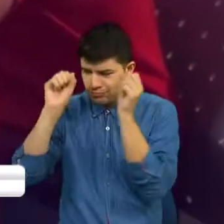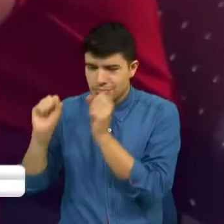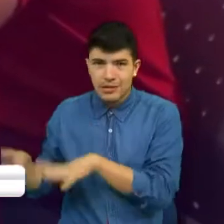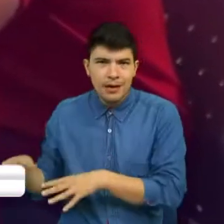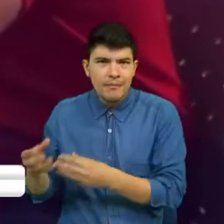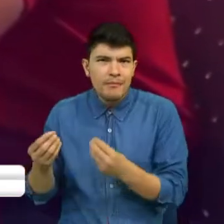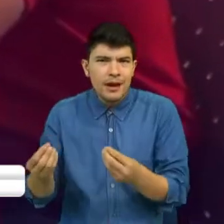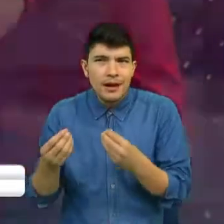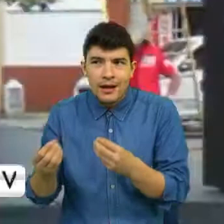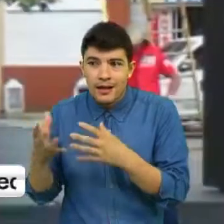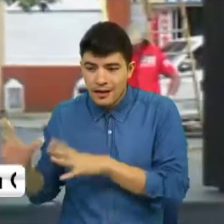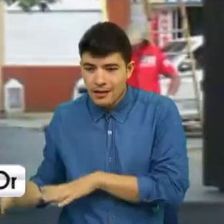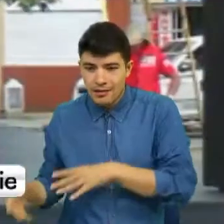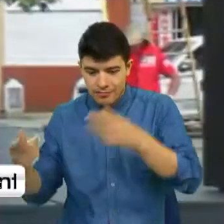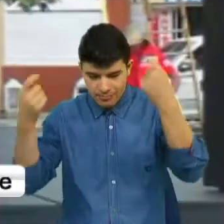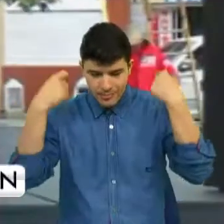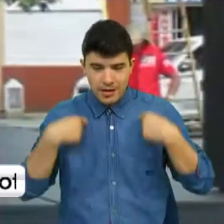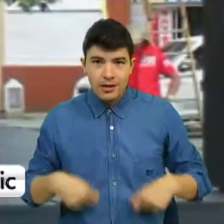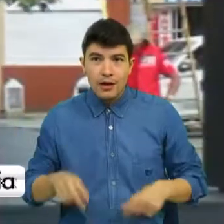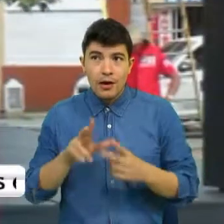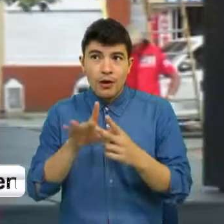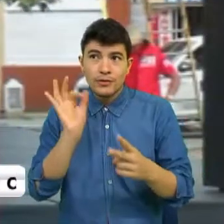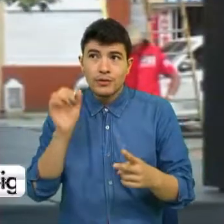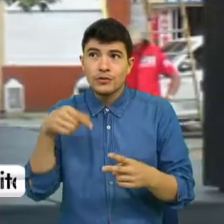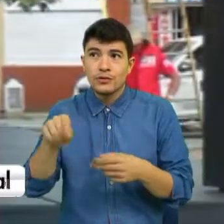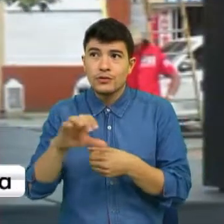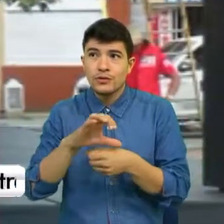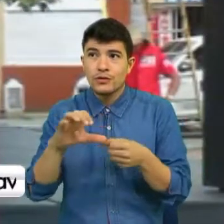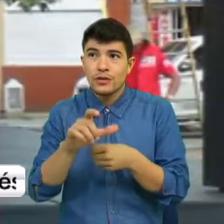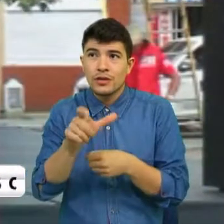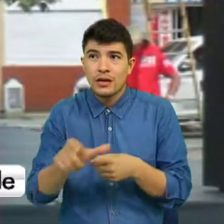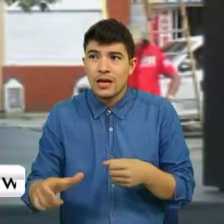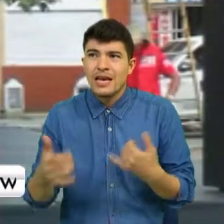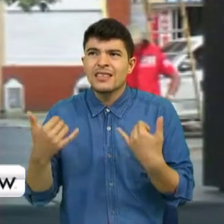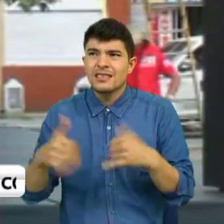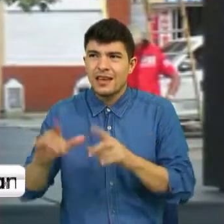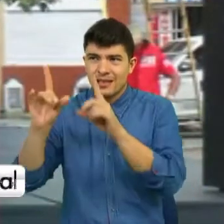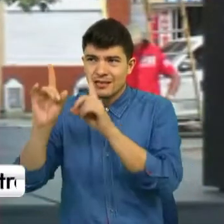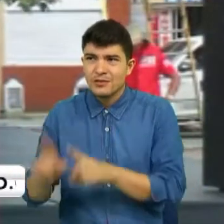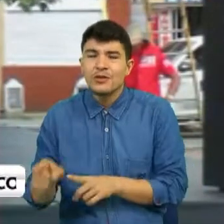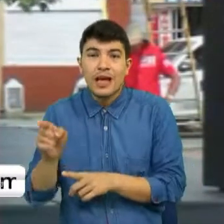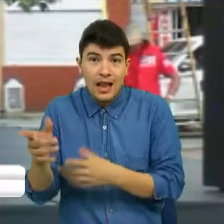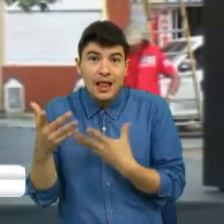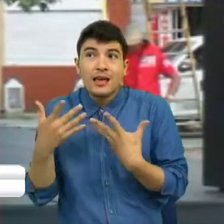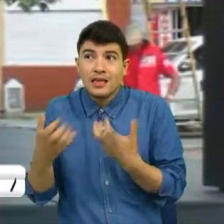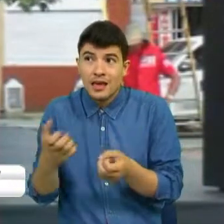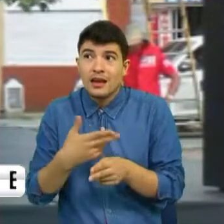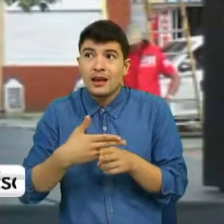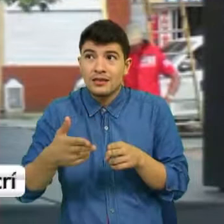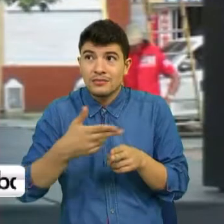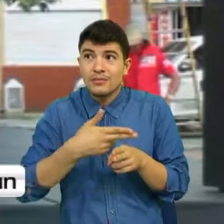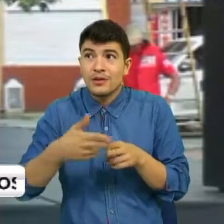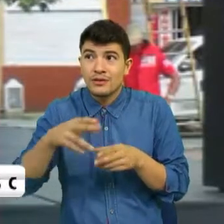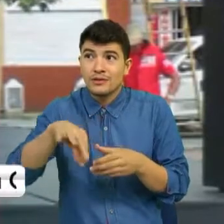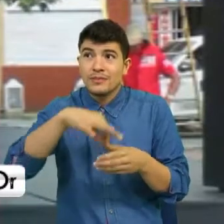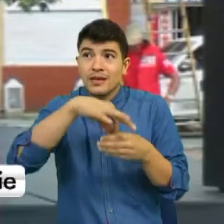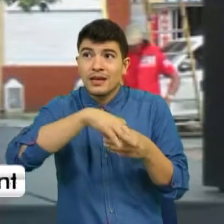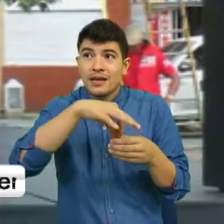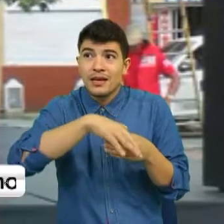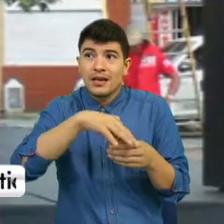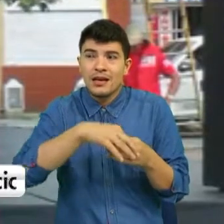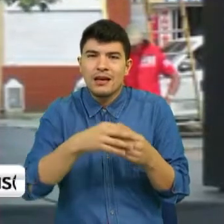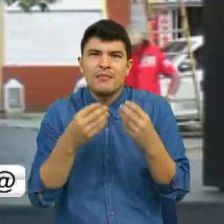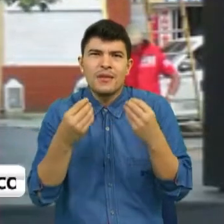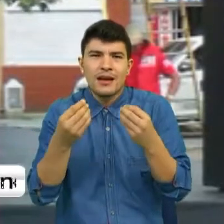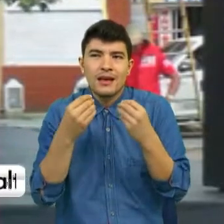quita para recibir la camiseta de Opción Ciudadana, pues ya decidió que quiere ser candidato para las próximas elecciones con miras